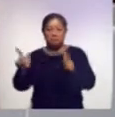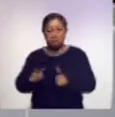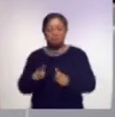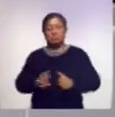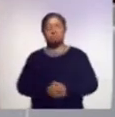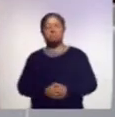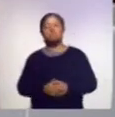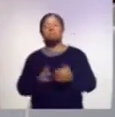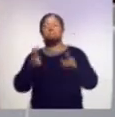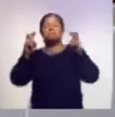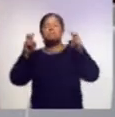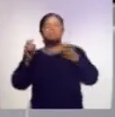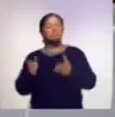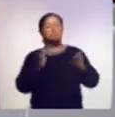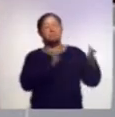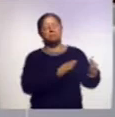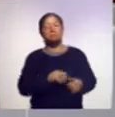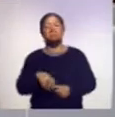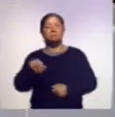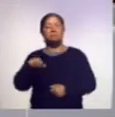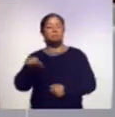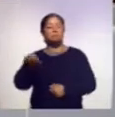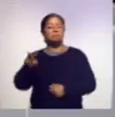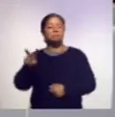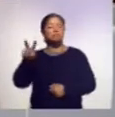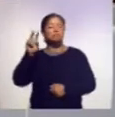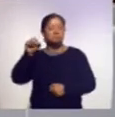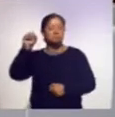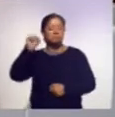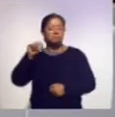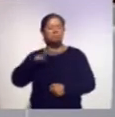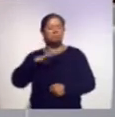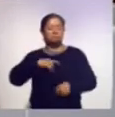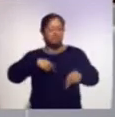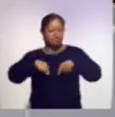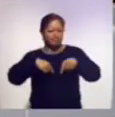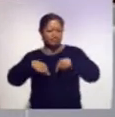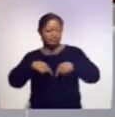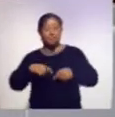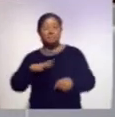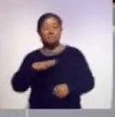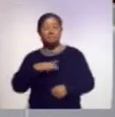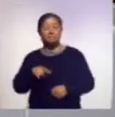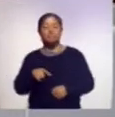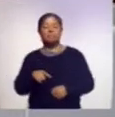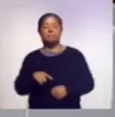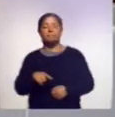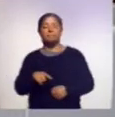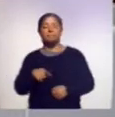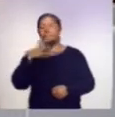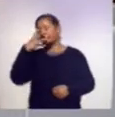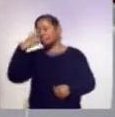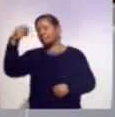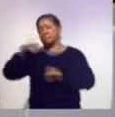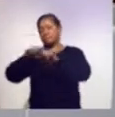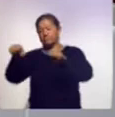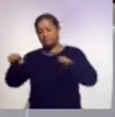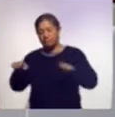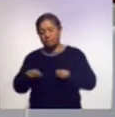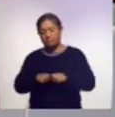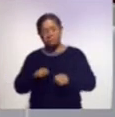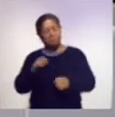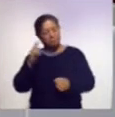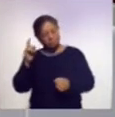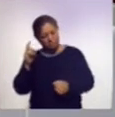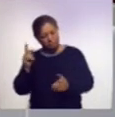lo que sucedió este fin de semana dentro del balompié, porque hubo acción de la Liga Premier en la Serie A, donde el equipo de Coyotes pues rectificó el